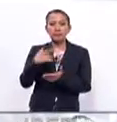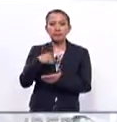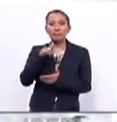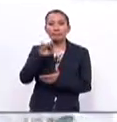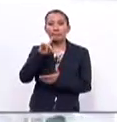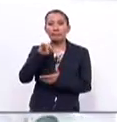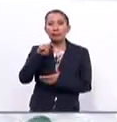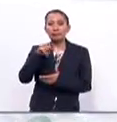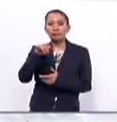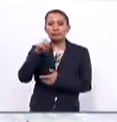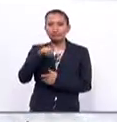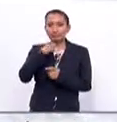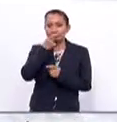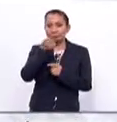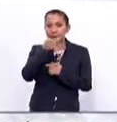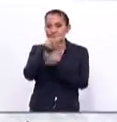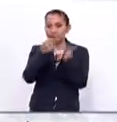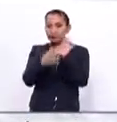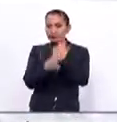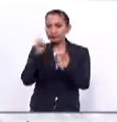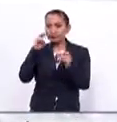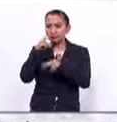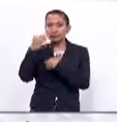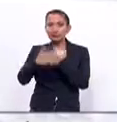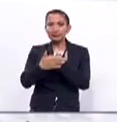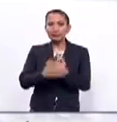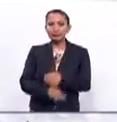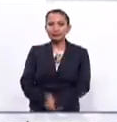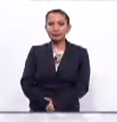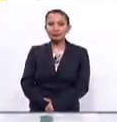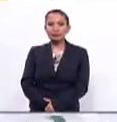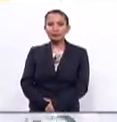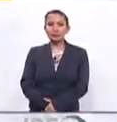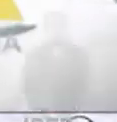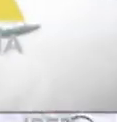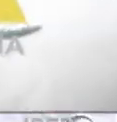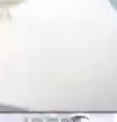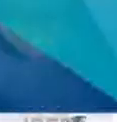a Claxo TV por esta cápsula que nos envía. Nos vemos la próxima.